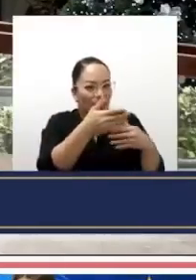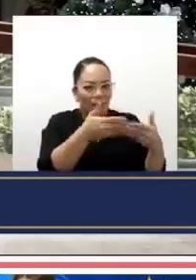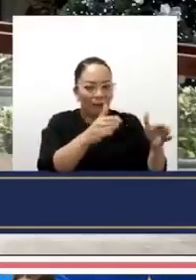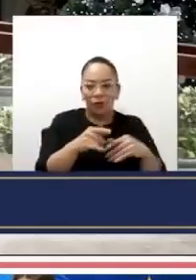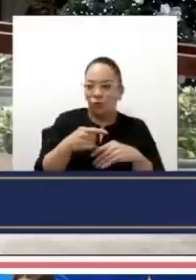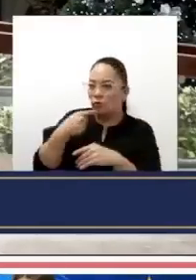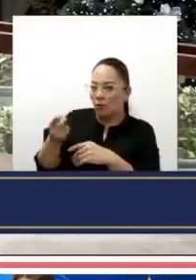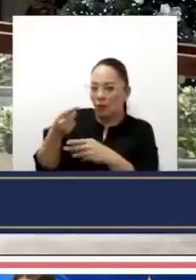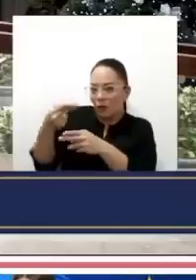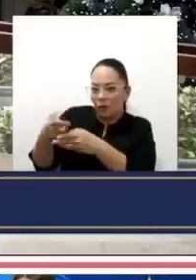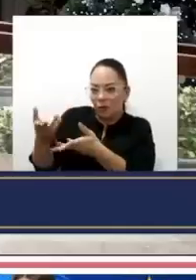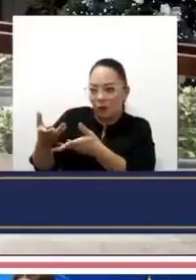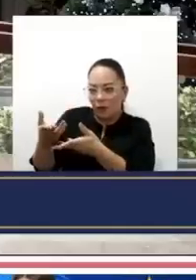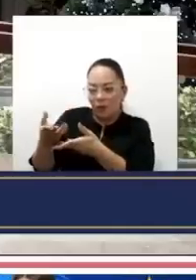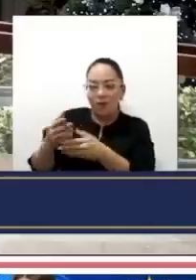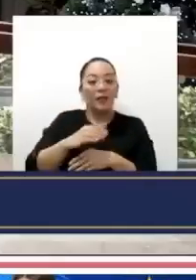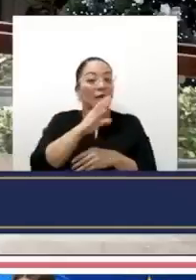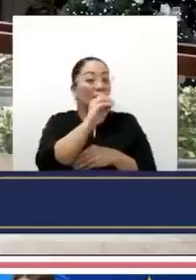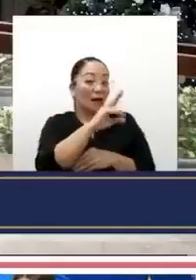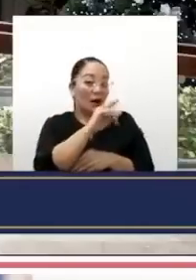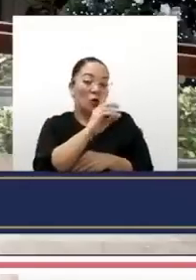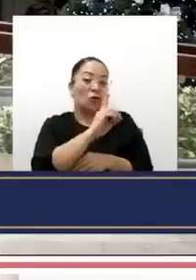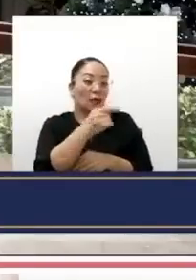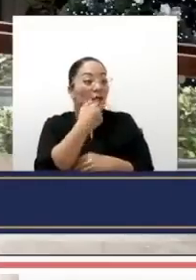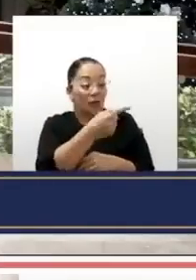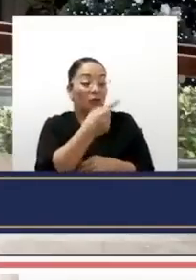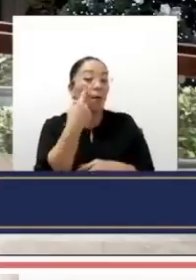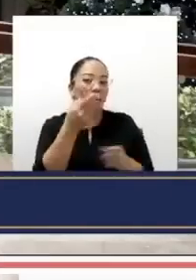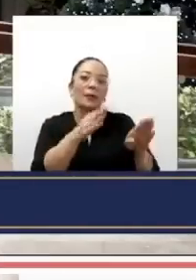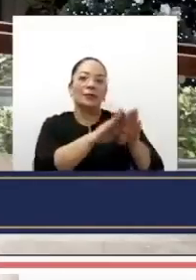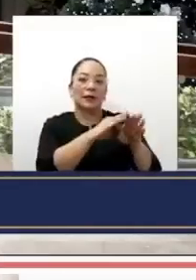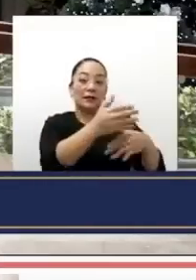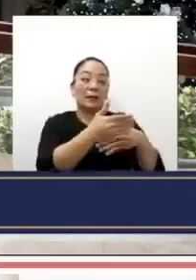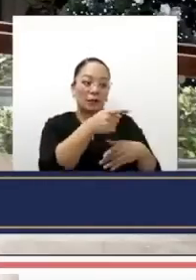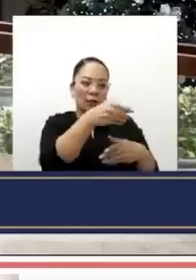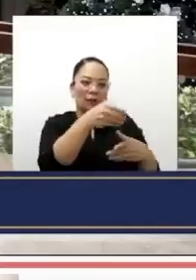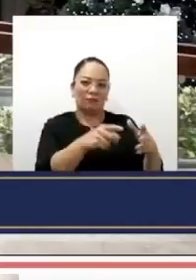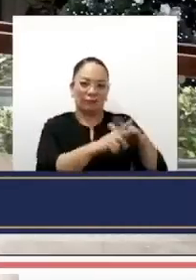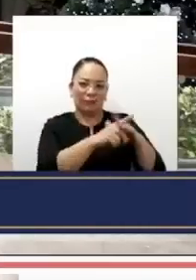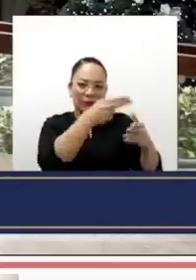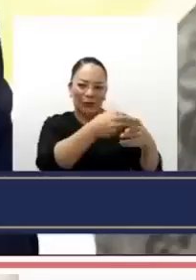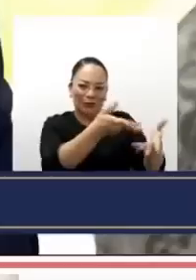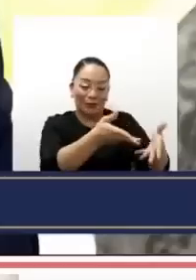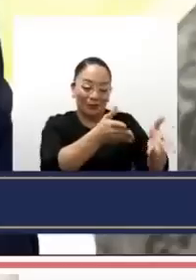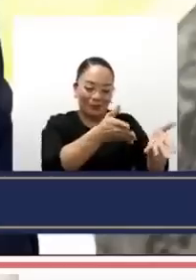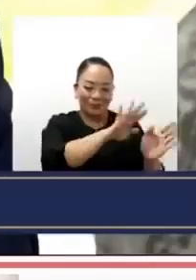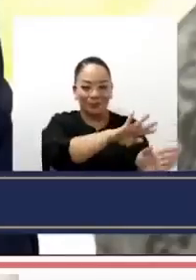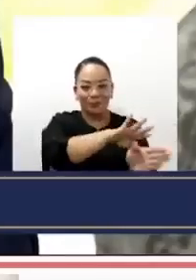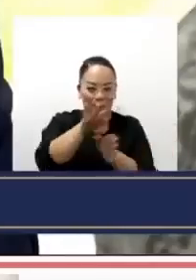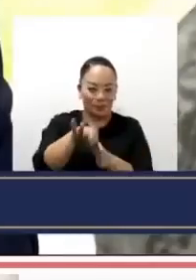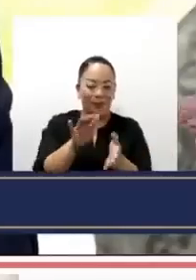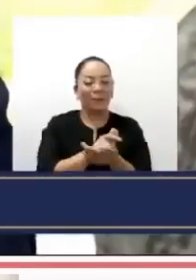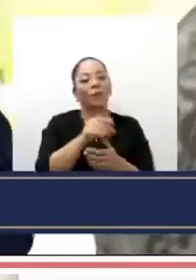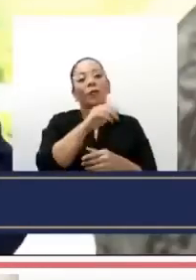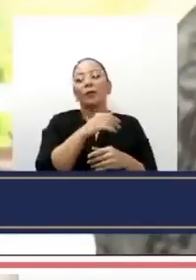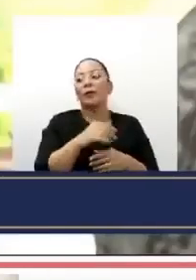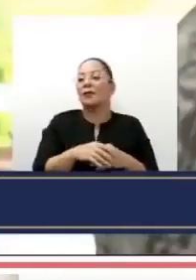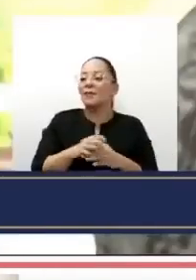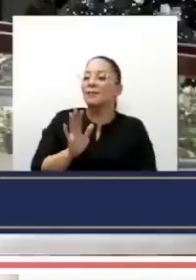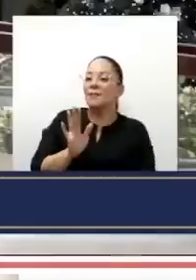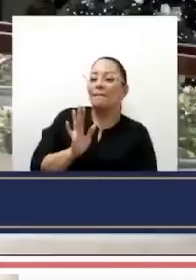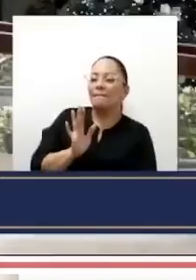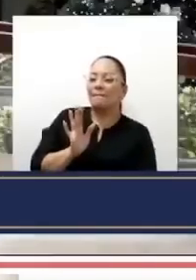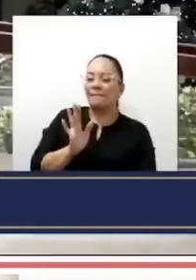Geisón. No, y a don Carlos, para que tal vez cierre el expediente, porque aquí está el nombre. Ajá. El siguiente lo hace... Pero dígame Sí. una